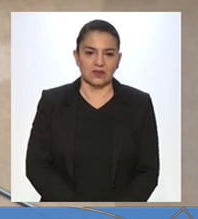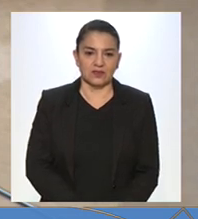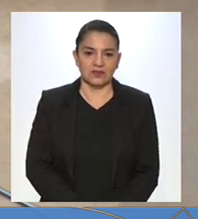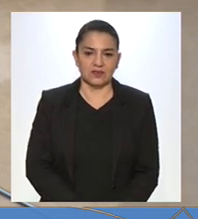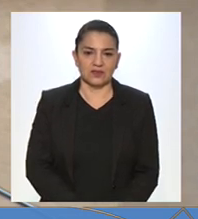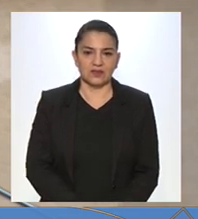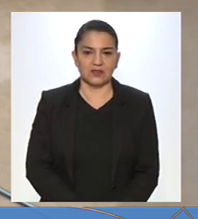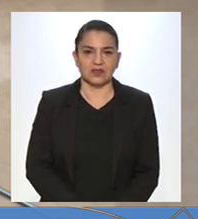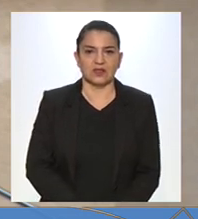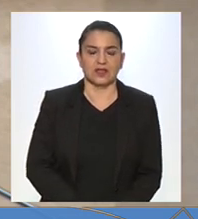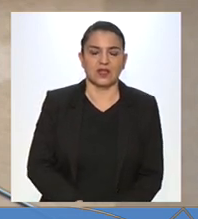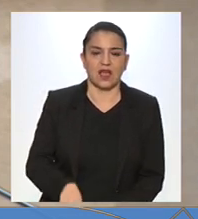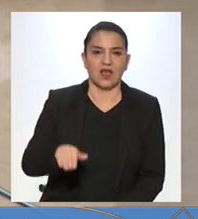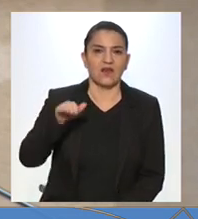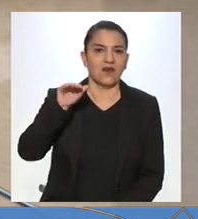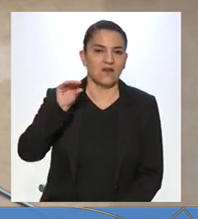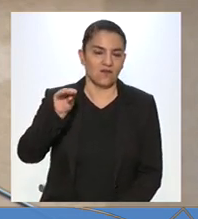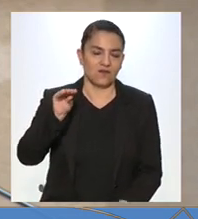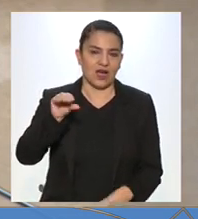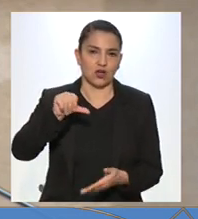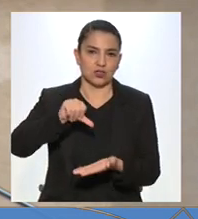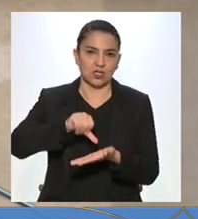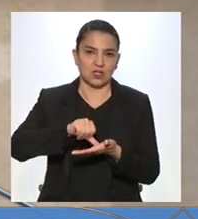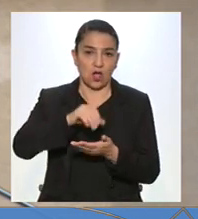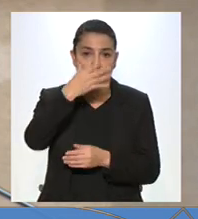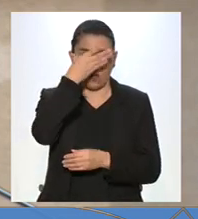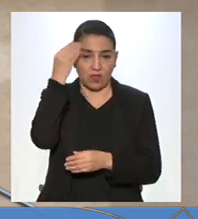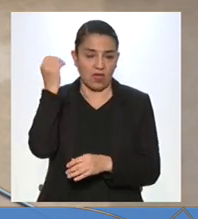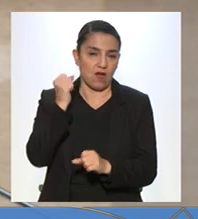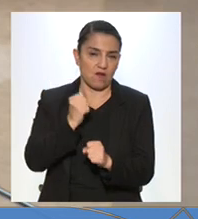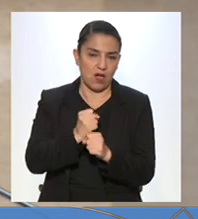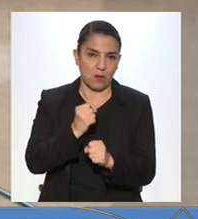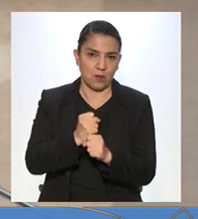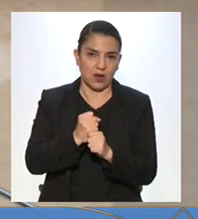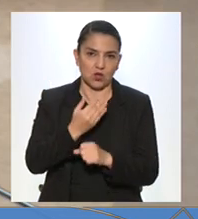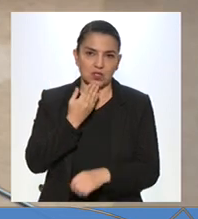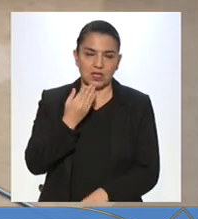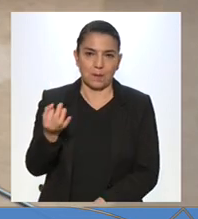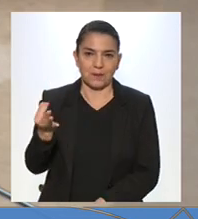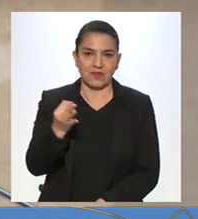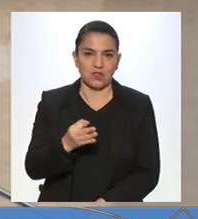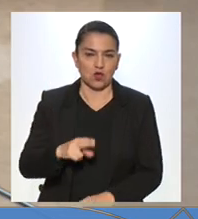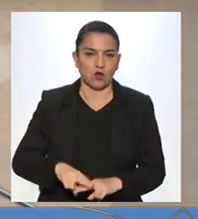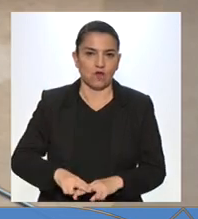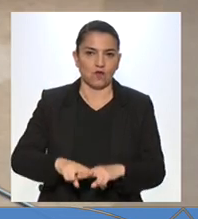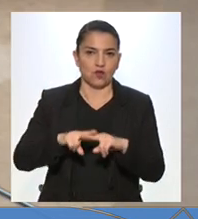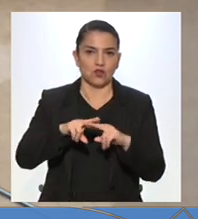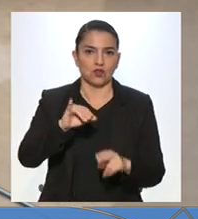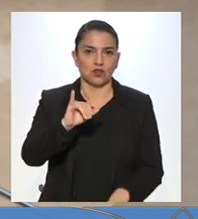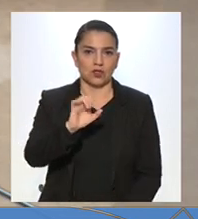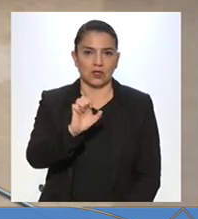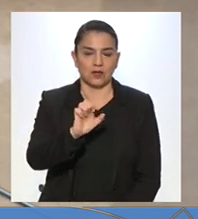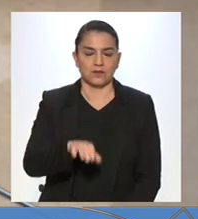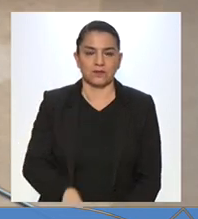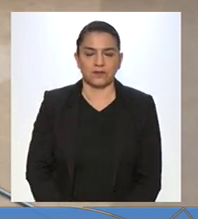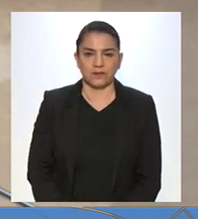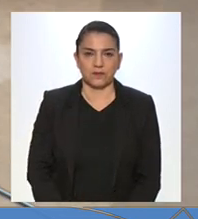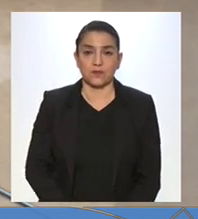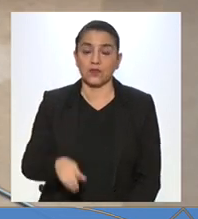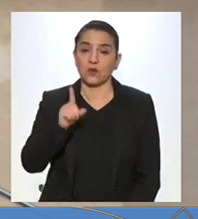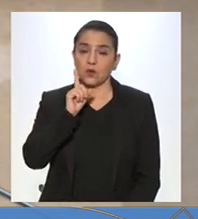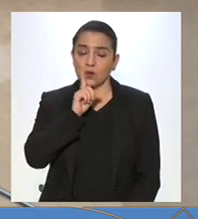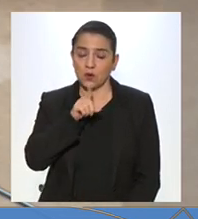decía que el Banco Central se olvidaba del empleo y también mencionó el tema de los fondos de IE. Partiendo por lo